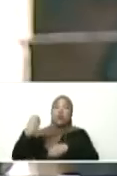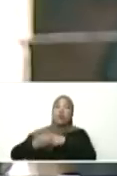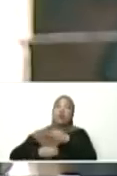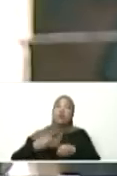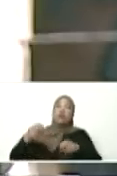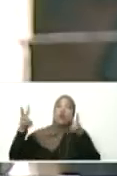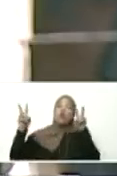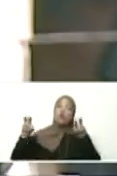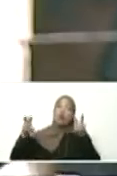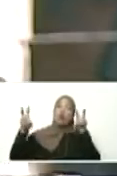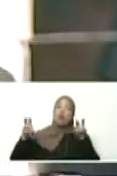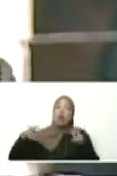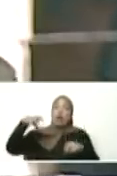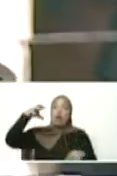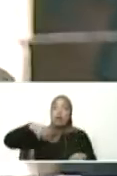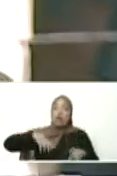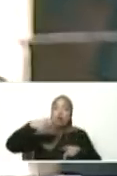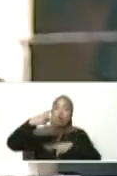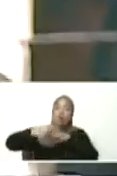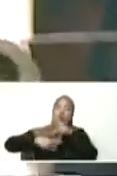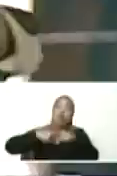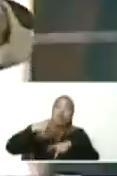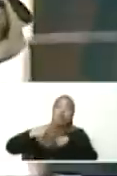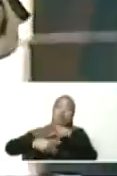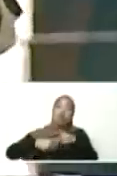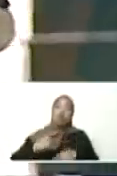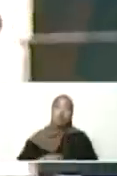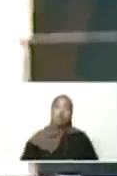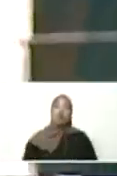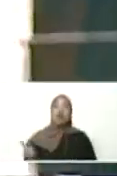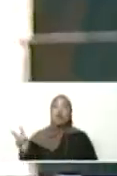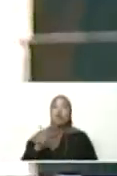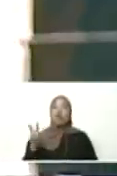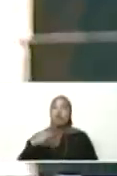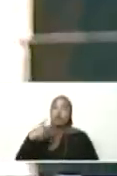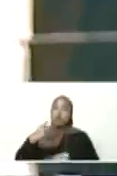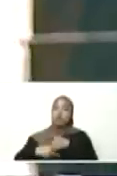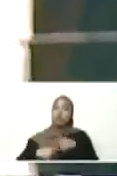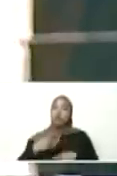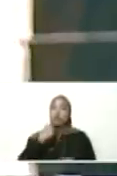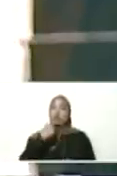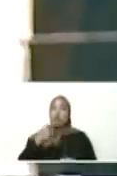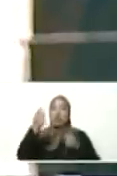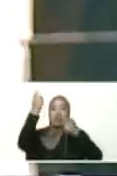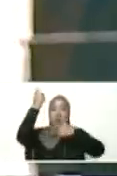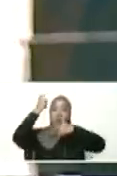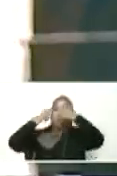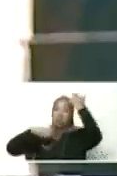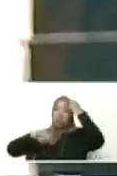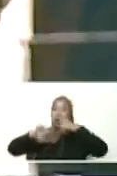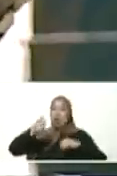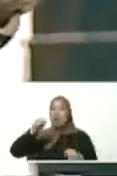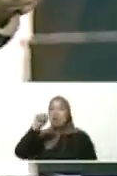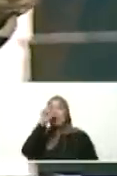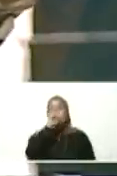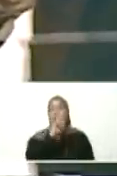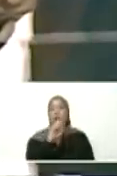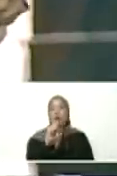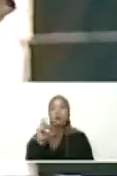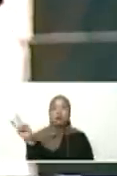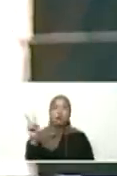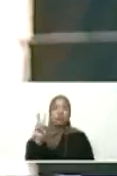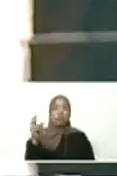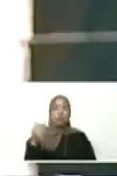un nuevo Estado productivo, el Estado potencia, la Venezuela potencia que dice el comandante Chávez hace 10 años. Esa es la